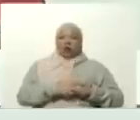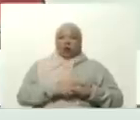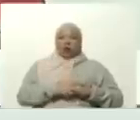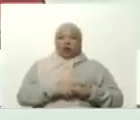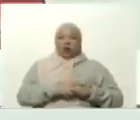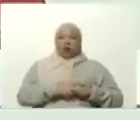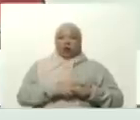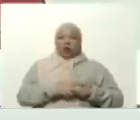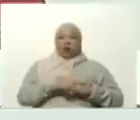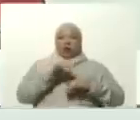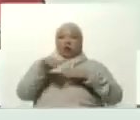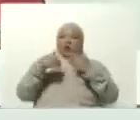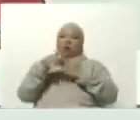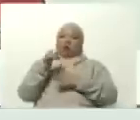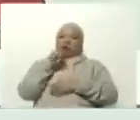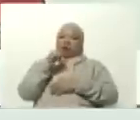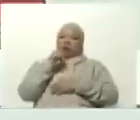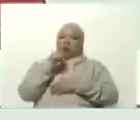Consensuado todo, pues.